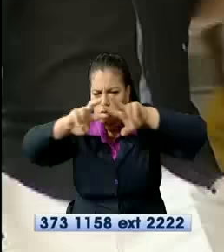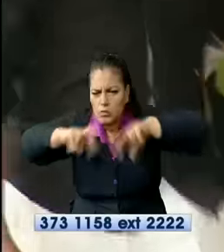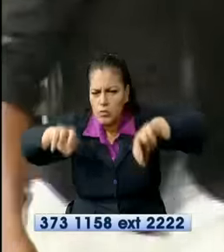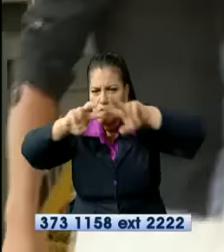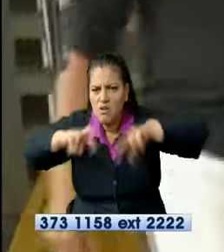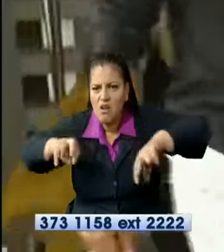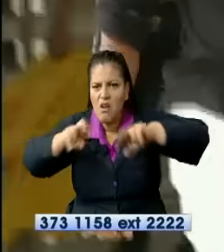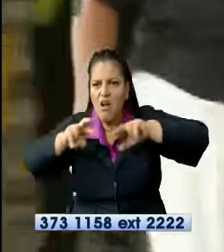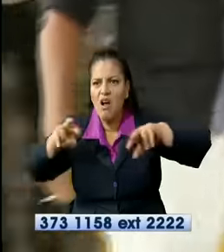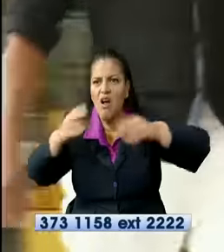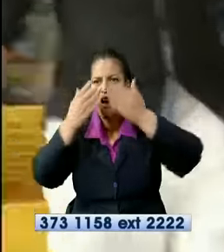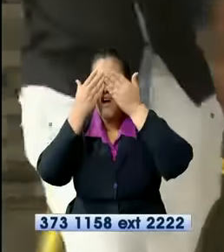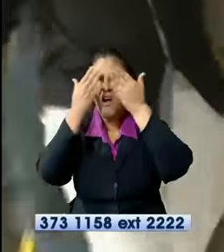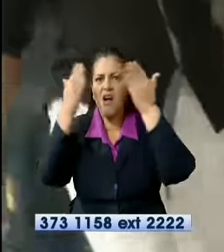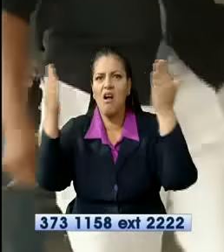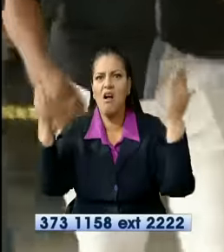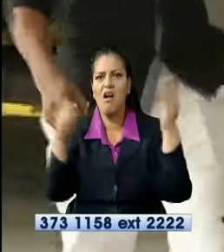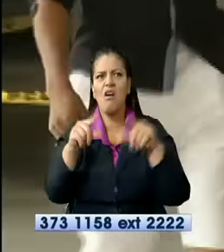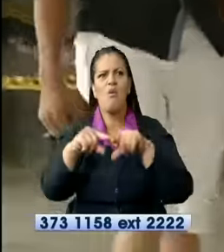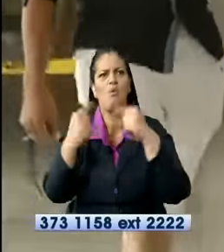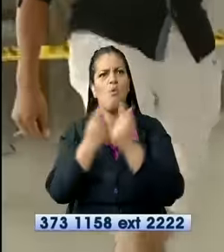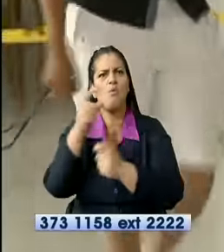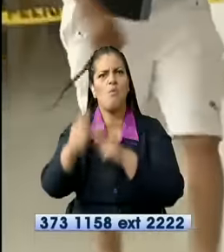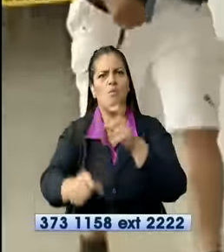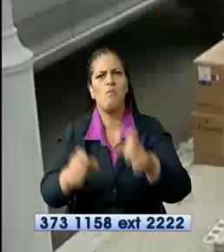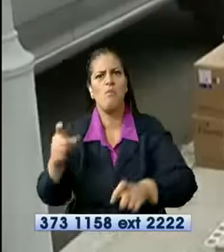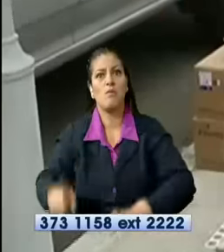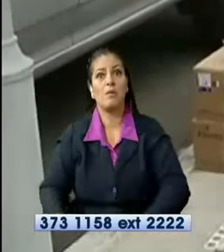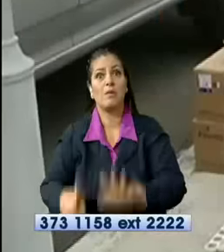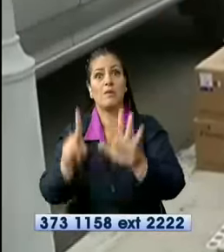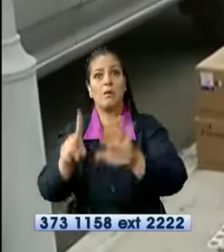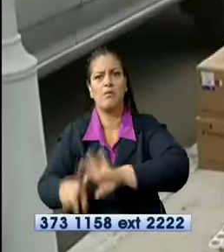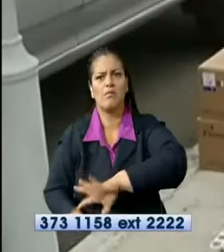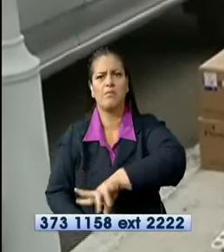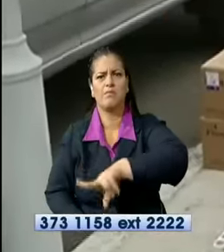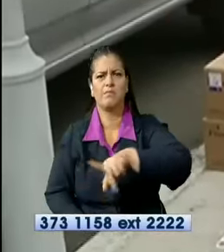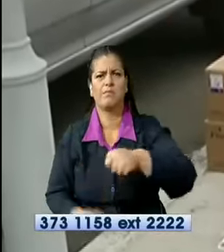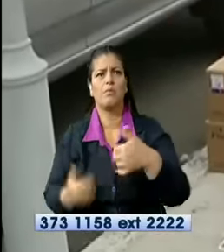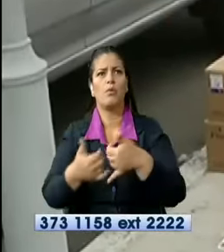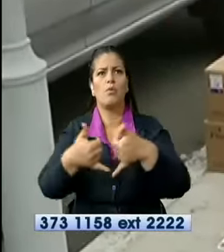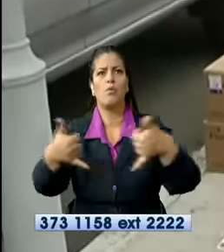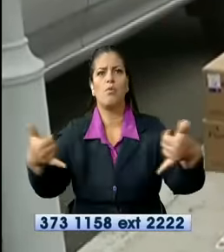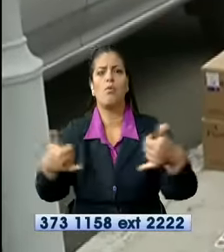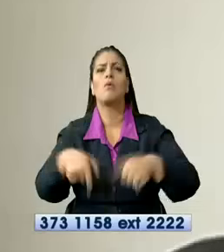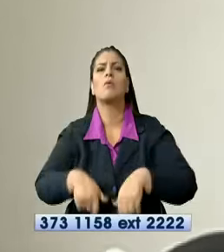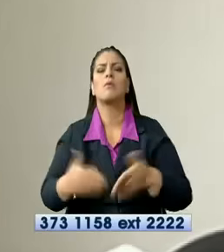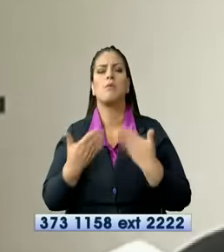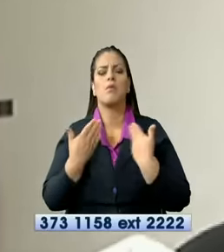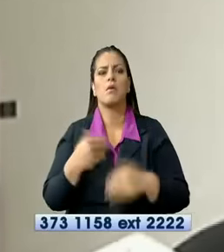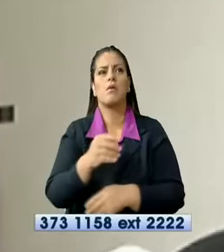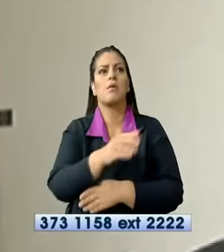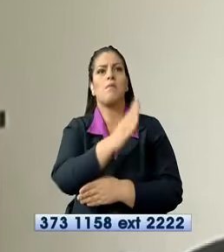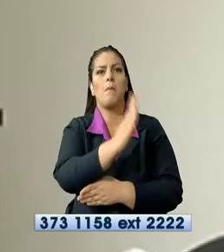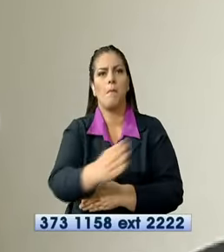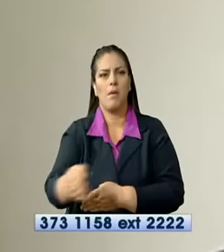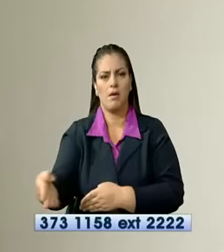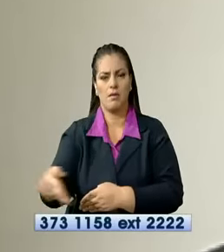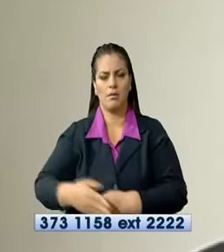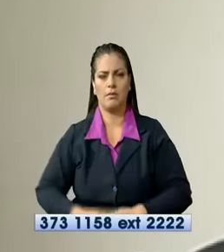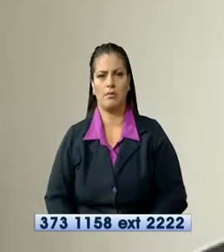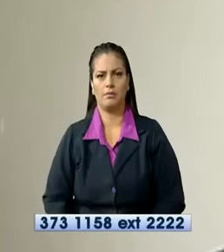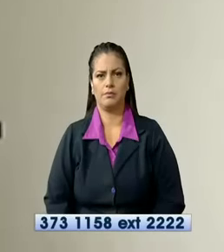banda era la responsable de varios robos a centros comerciales y negocios en la bahía de Guayaquil. Se trata de varias personas